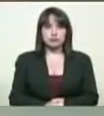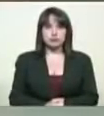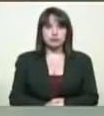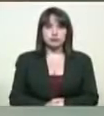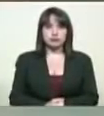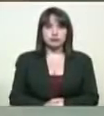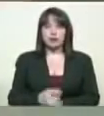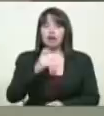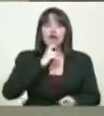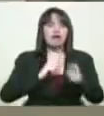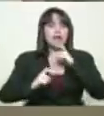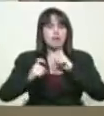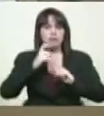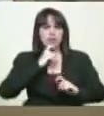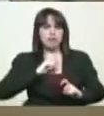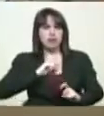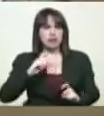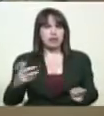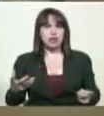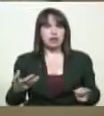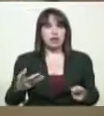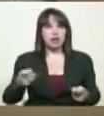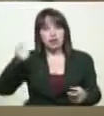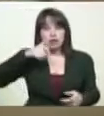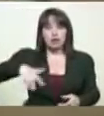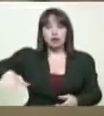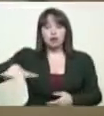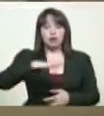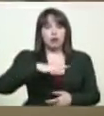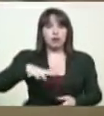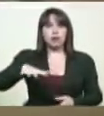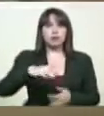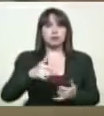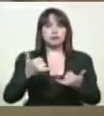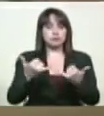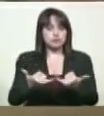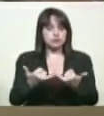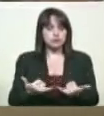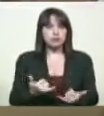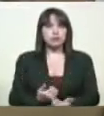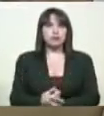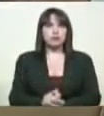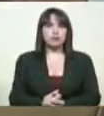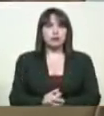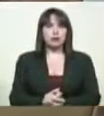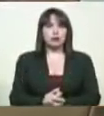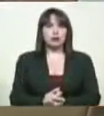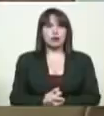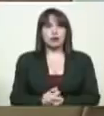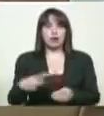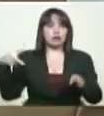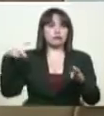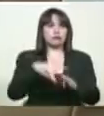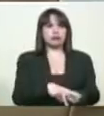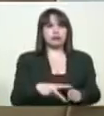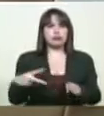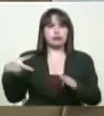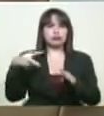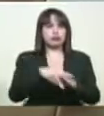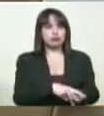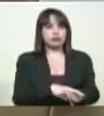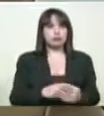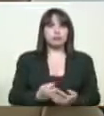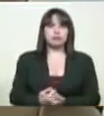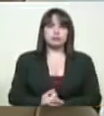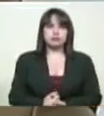les da envidia con una revolución del pueblo para el pueblo y con el pueblo sea capaz de remontar y superar las dificultades como lo vamos